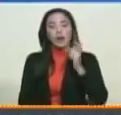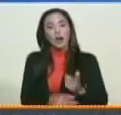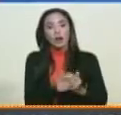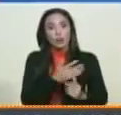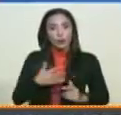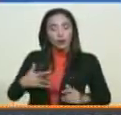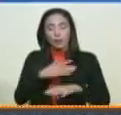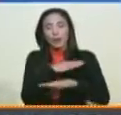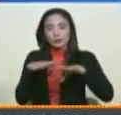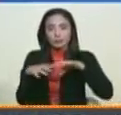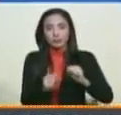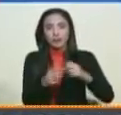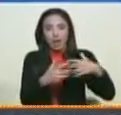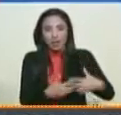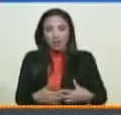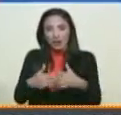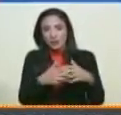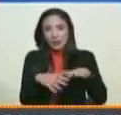de Venezuela.